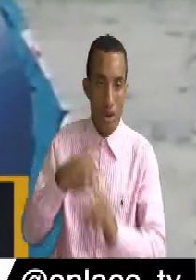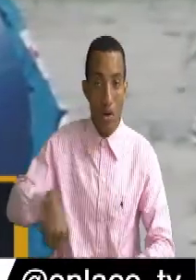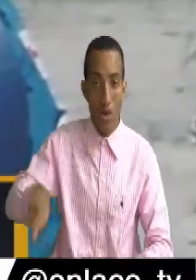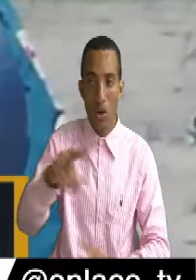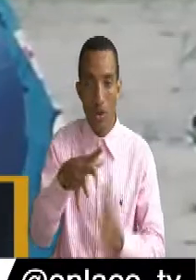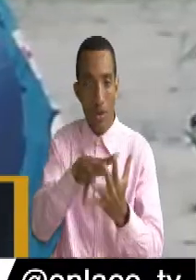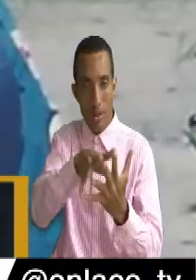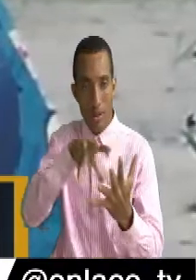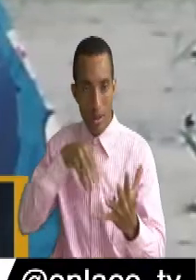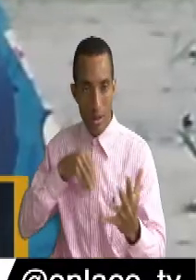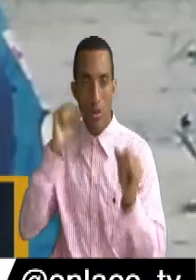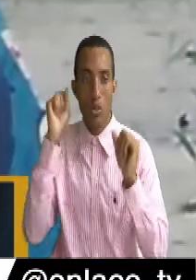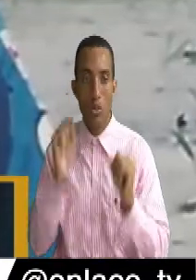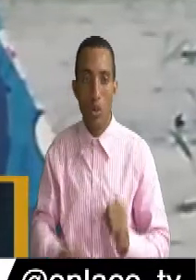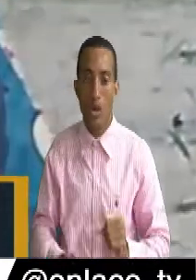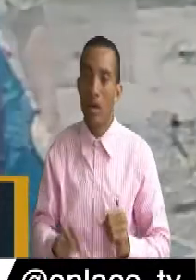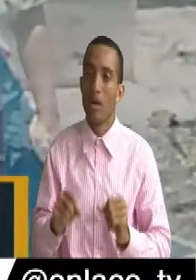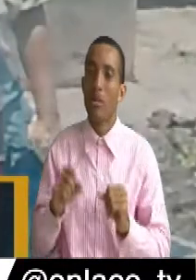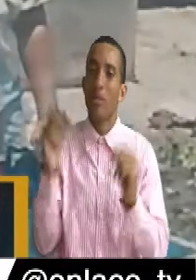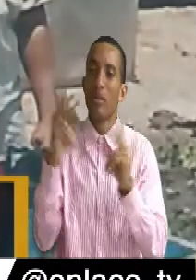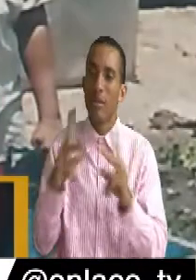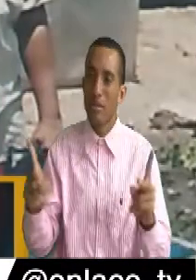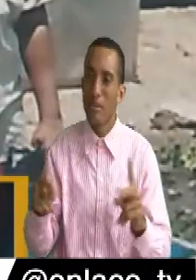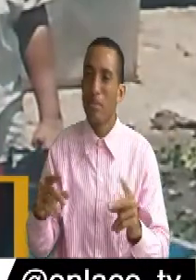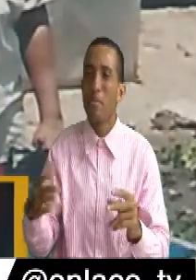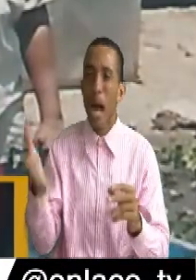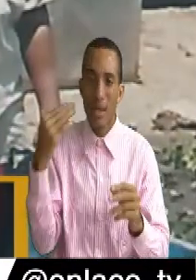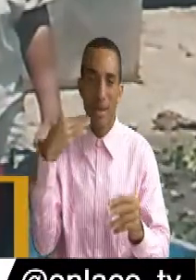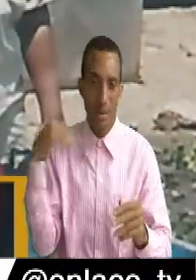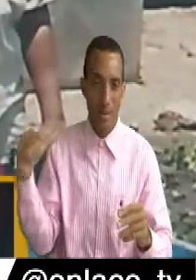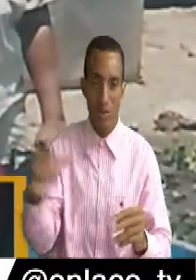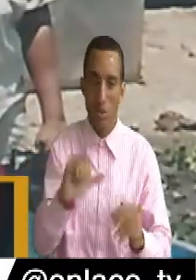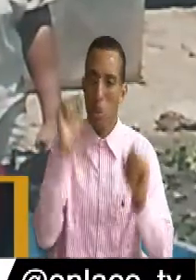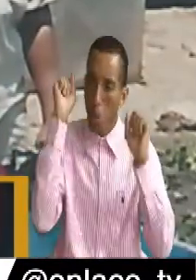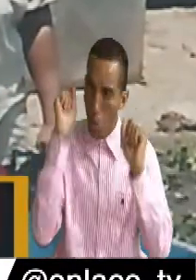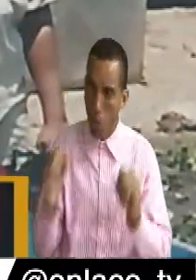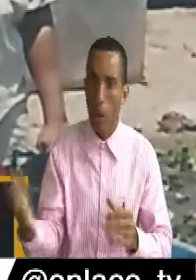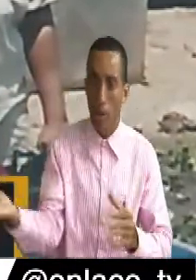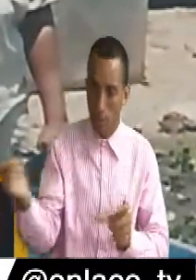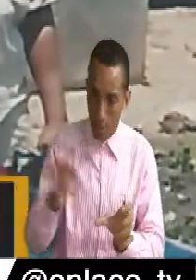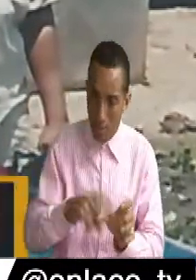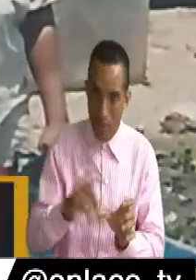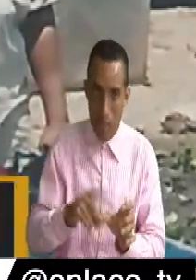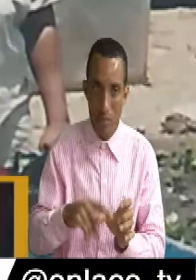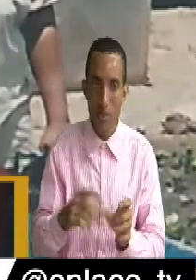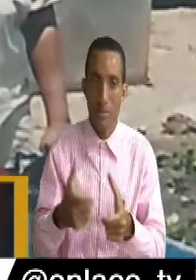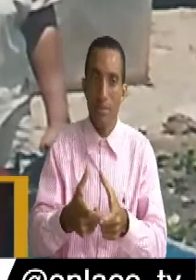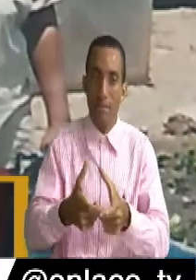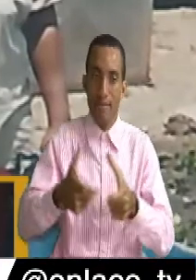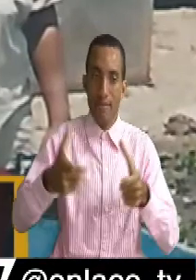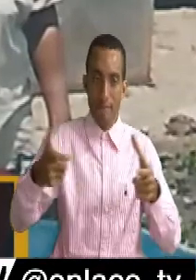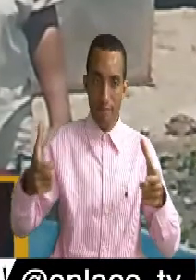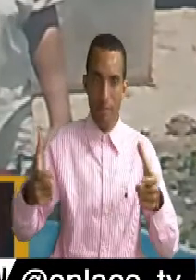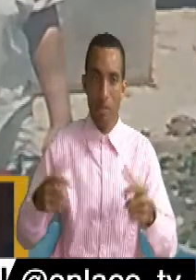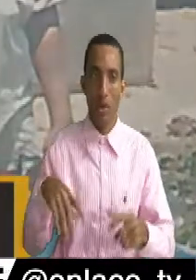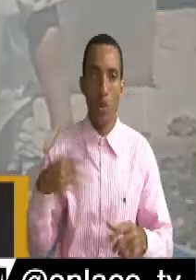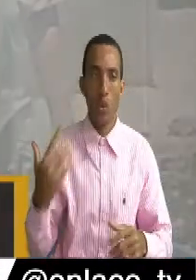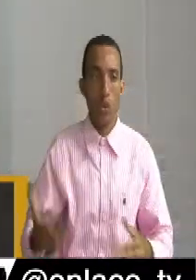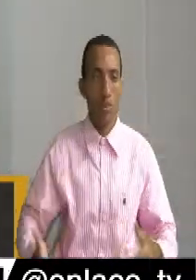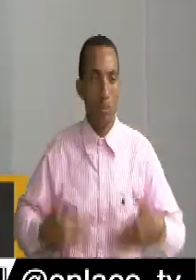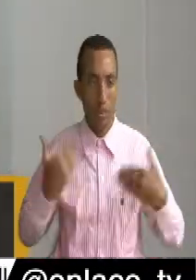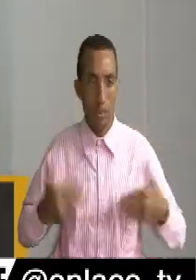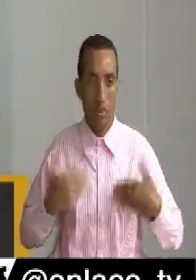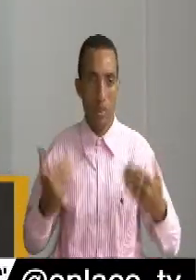en donde se necesitan más voluntarias como ella, quien encontró en la ayuda a los demás un estilo de vida de gran satisfacción y orgullo.